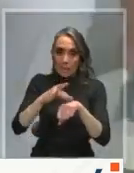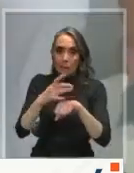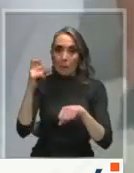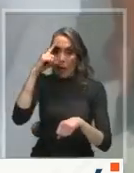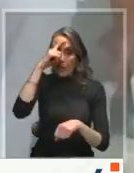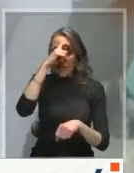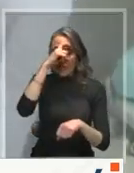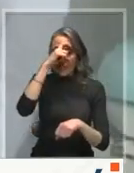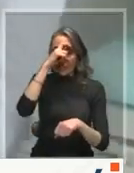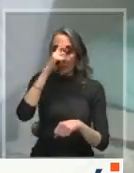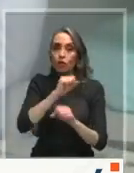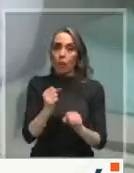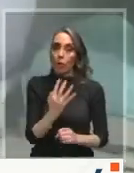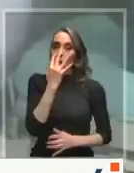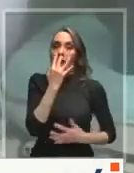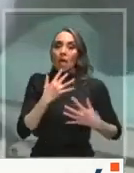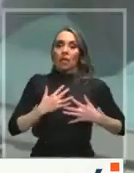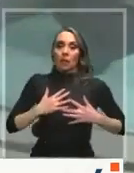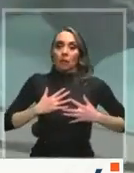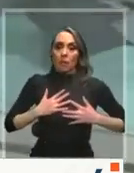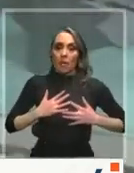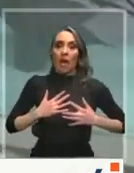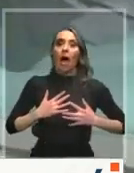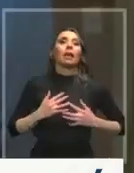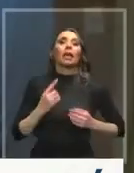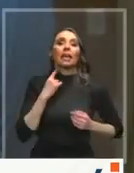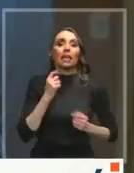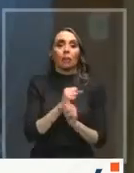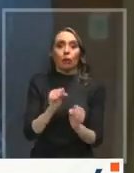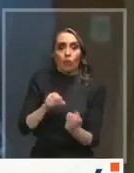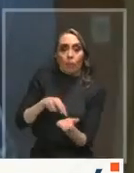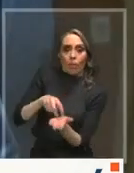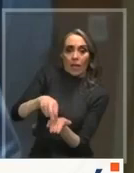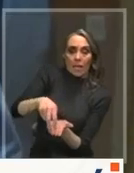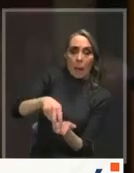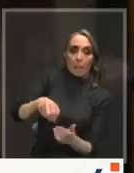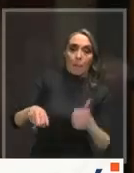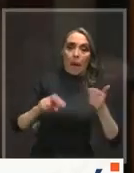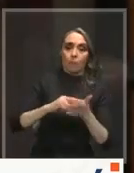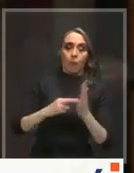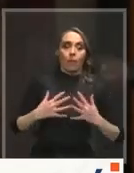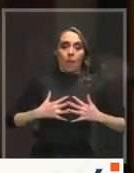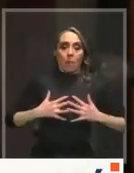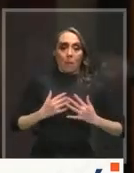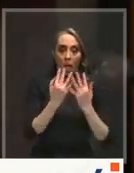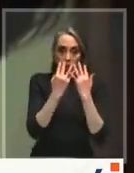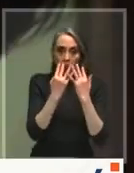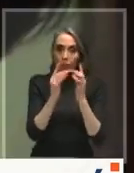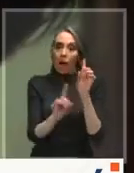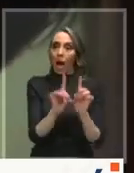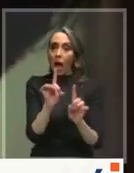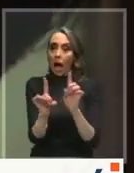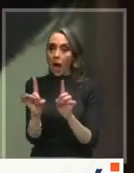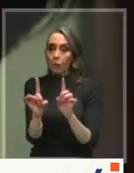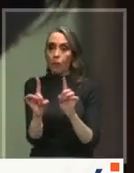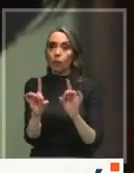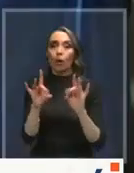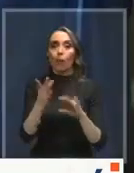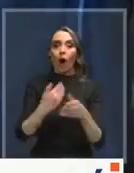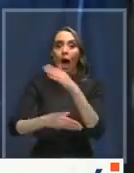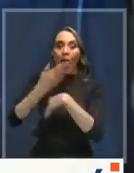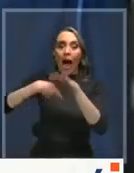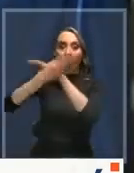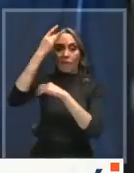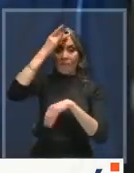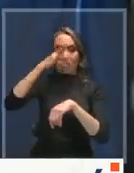por la falla respiratoria que por la falta de movilidad de las extremidades y coinciden en que algunos casos están vinculados a secuelas de enfermedades